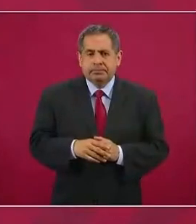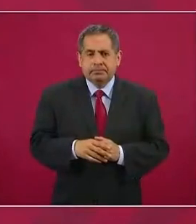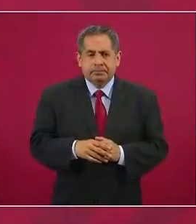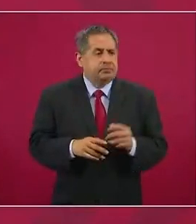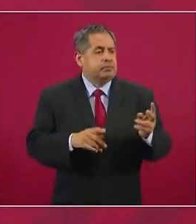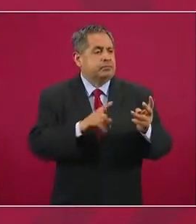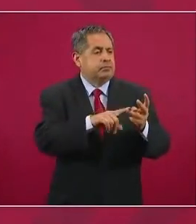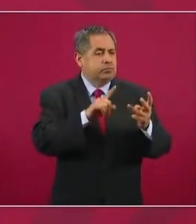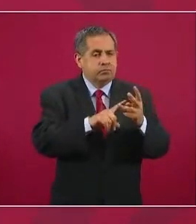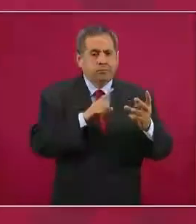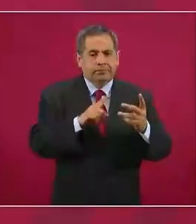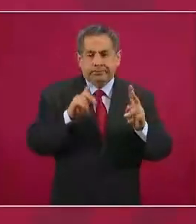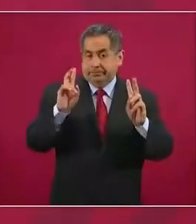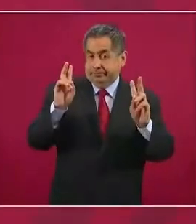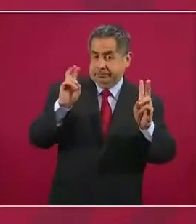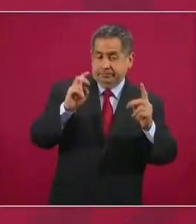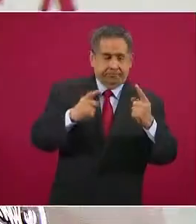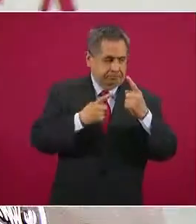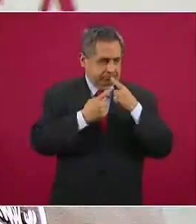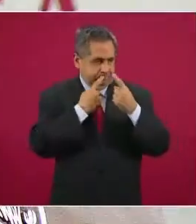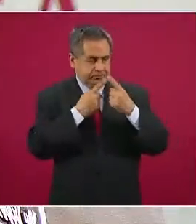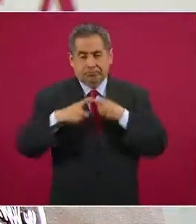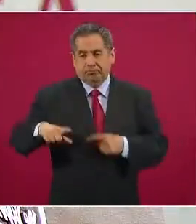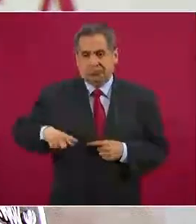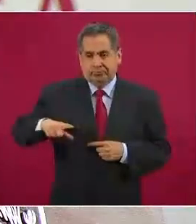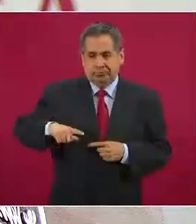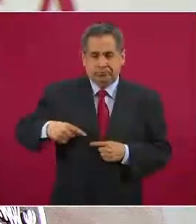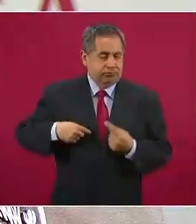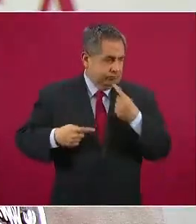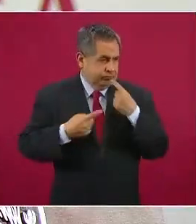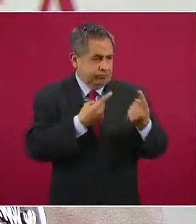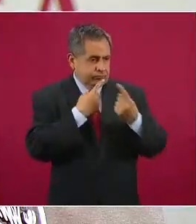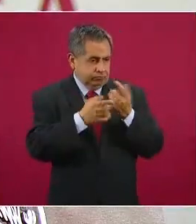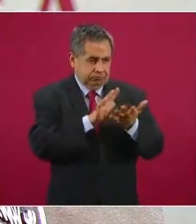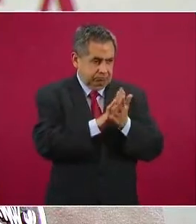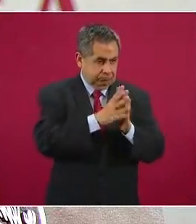relaciones públicas, vamos a llamarlo elegantemente,